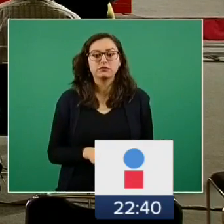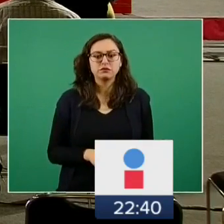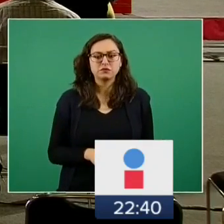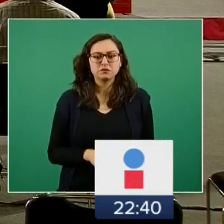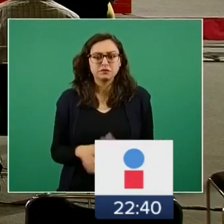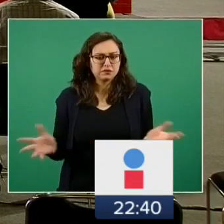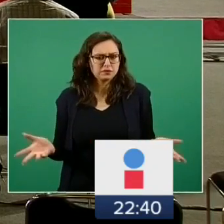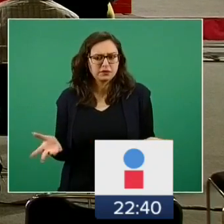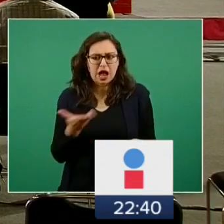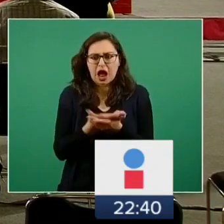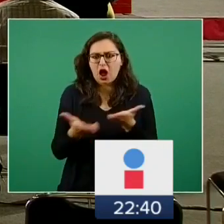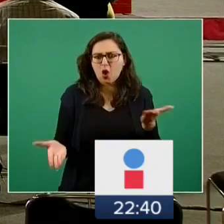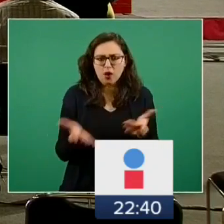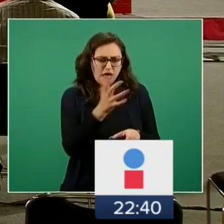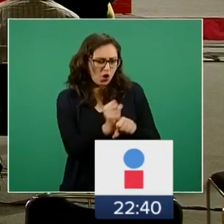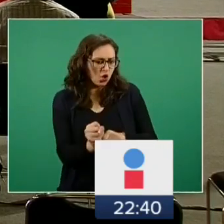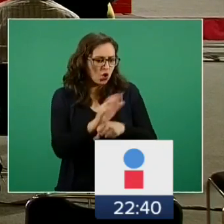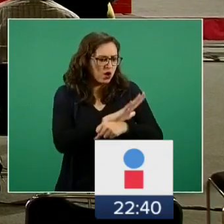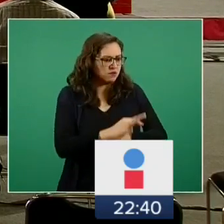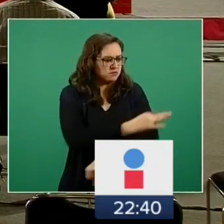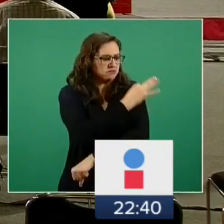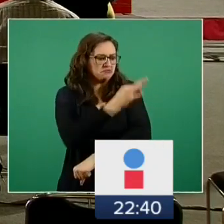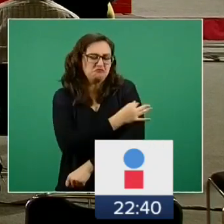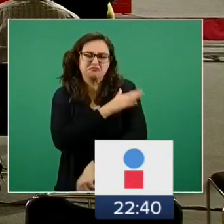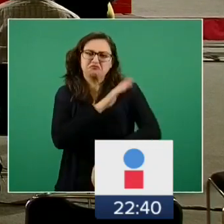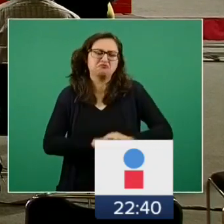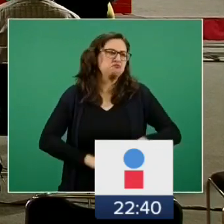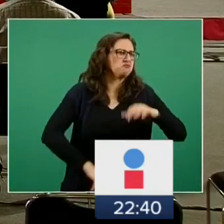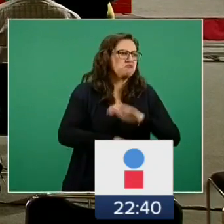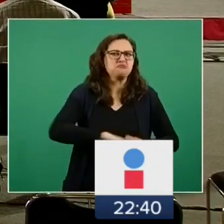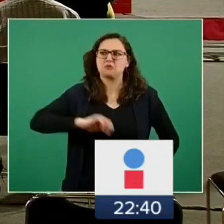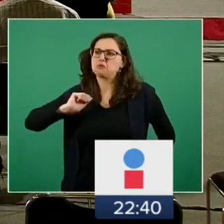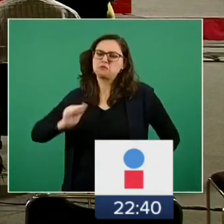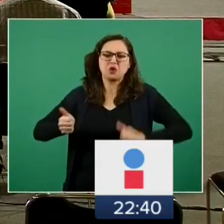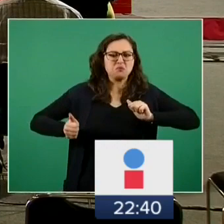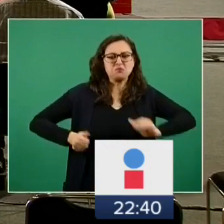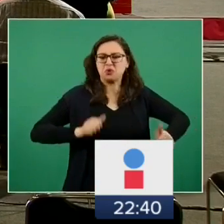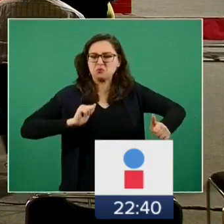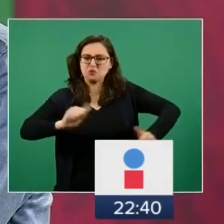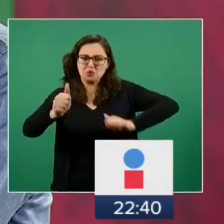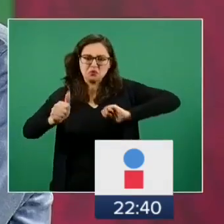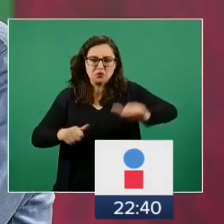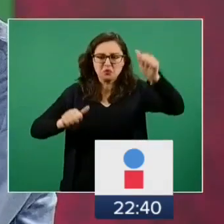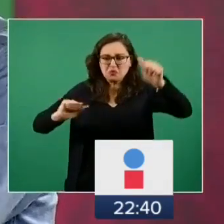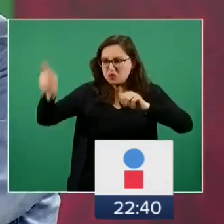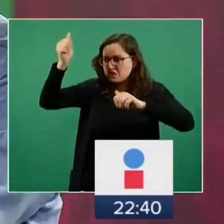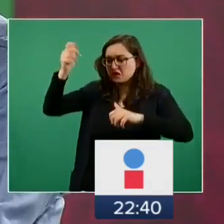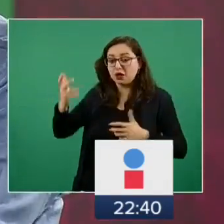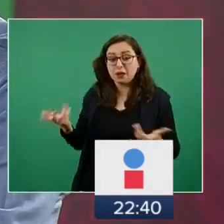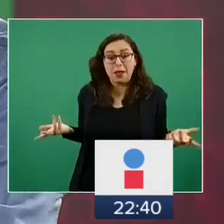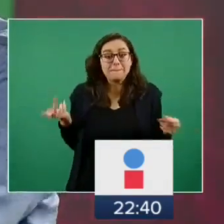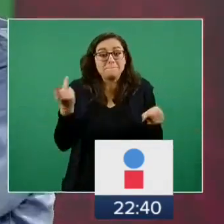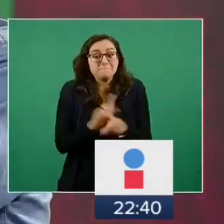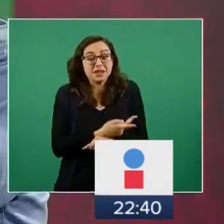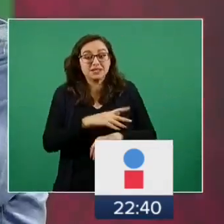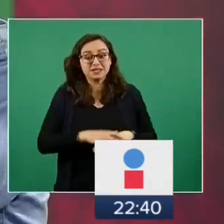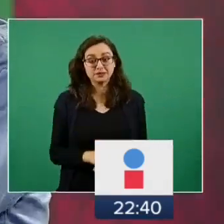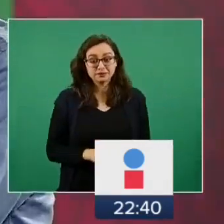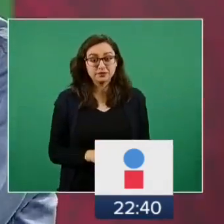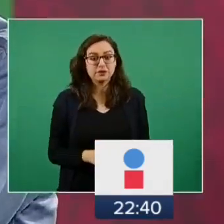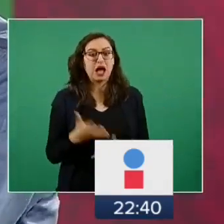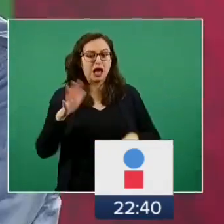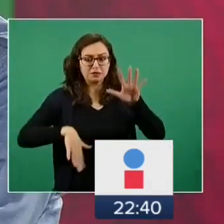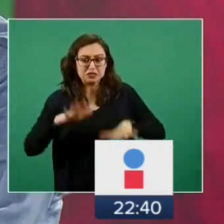por sí mismo, en esto que estoy comentando, el sí mismo sería cada entidad federativa, entonces tendríamos alguna entidad